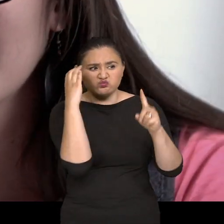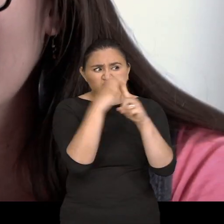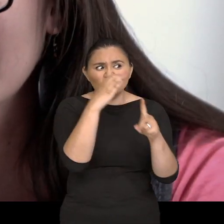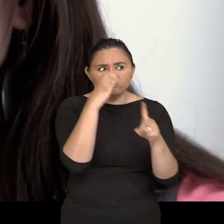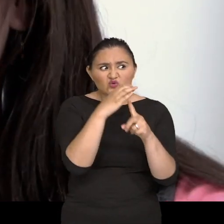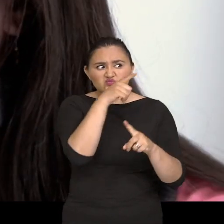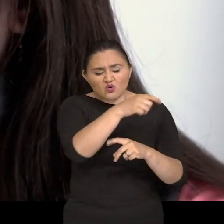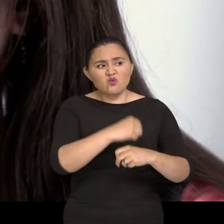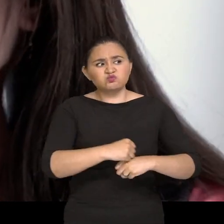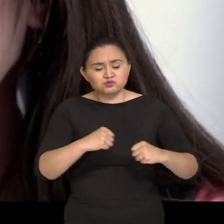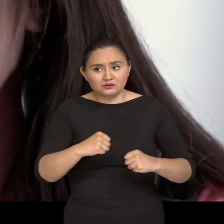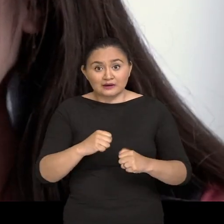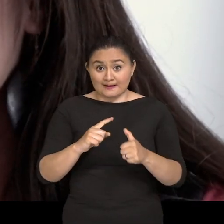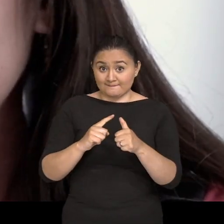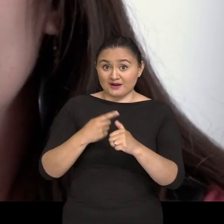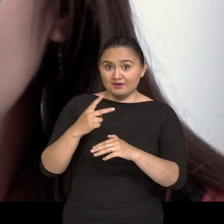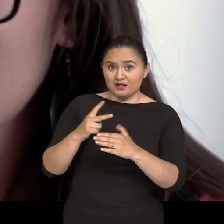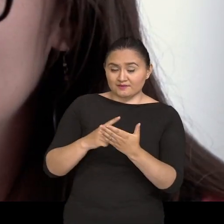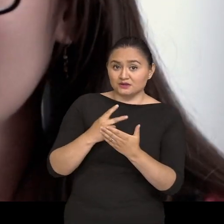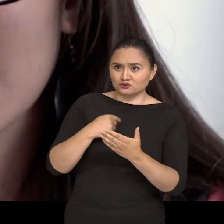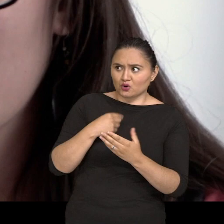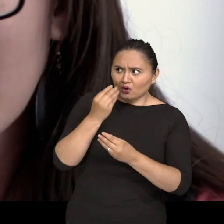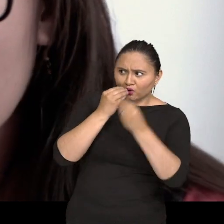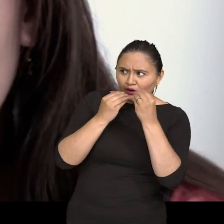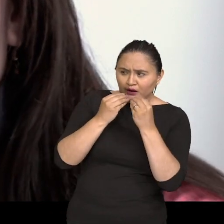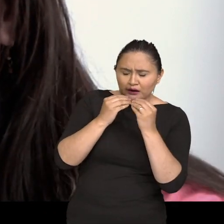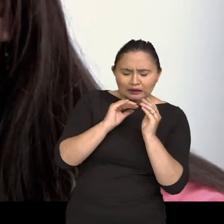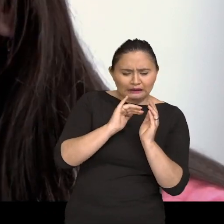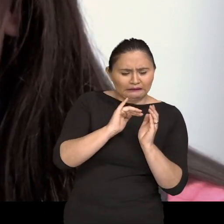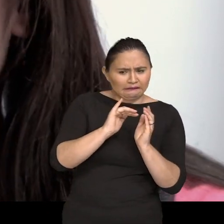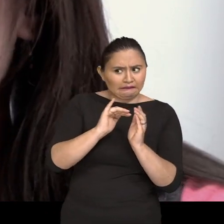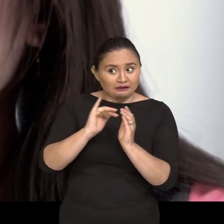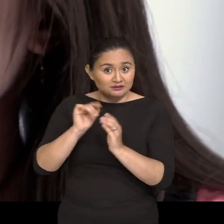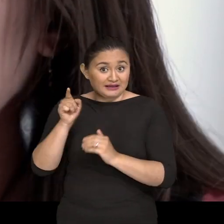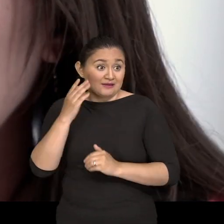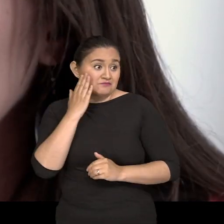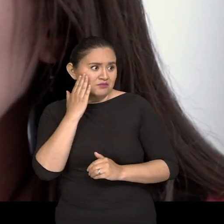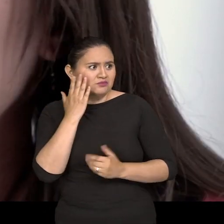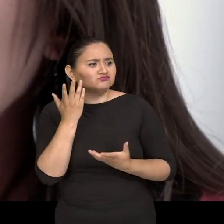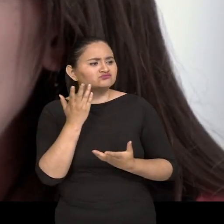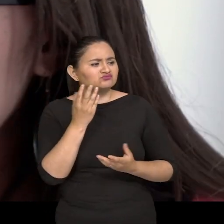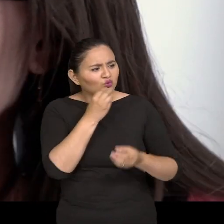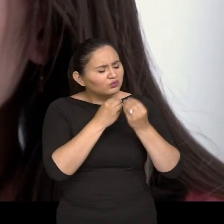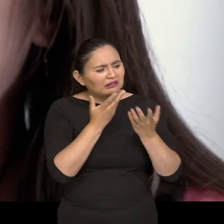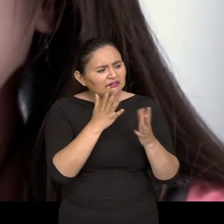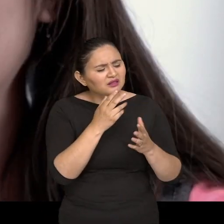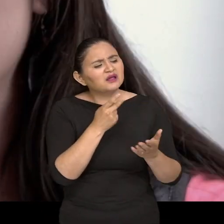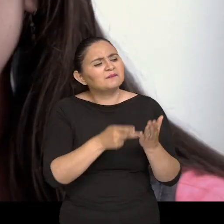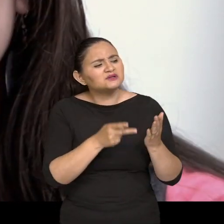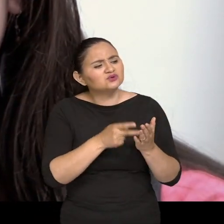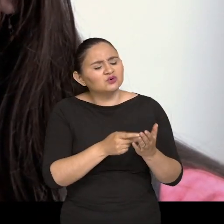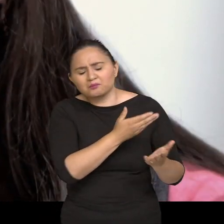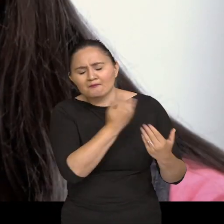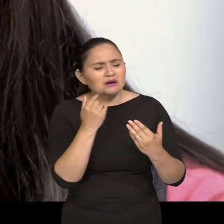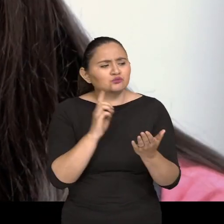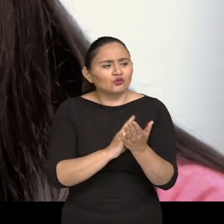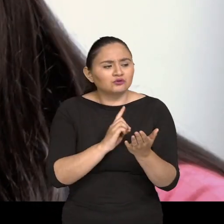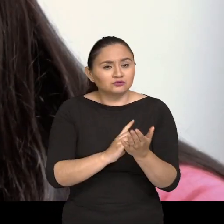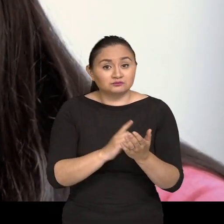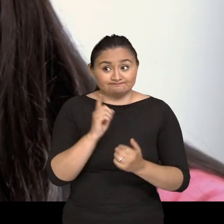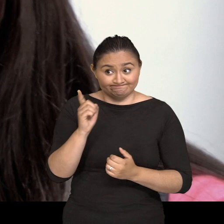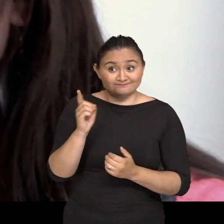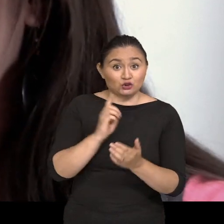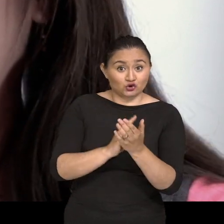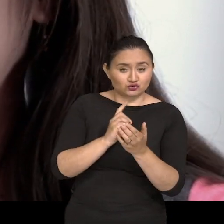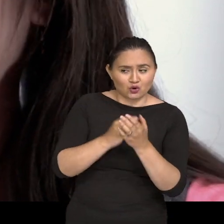criticaban a la primera vez que me dijeron yo no yo no empecé a comer y mami se dio cuenta y dijo qué pasó en este me dieron al médico y ahí yo le